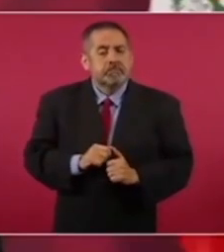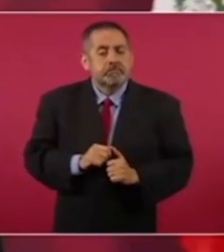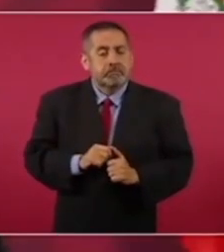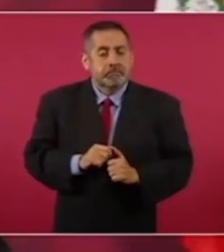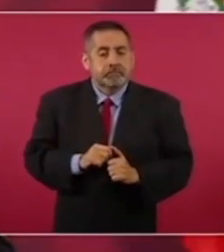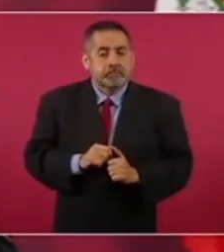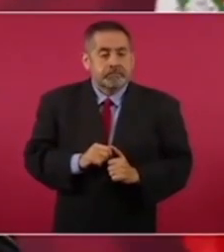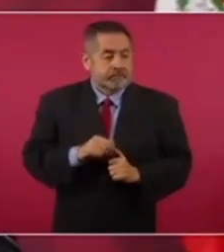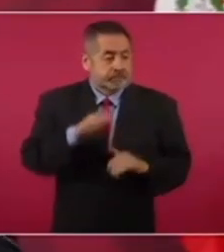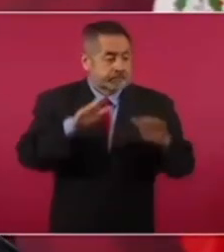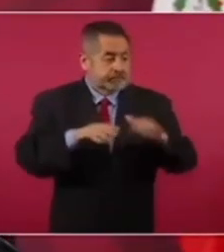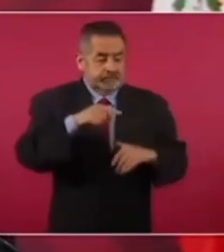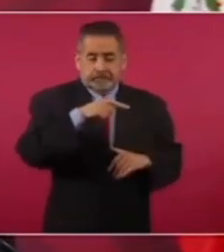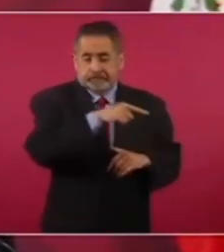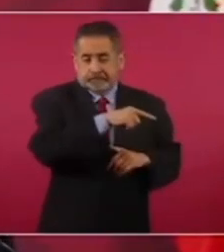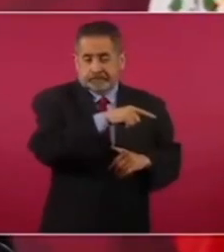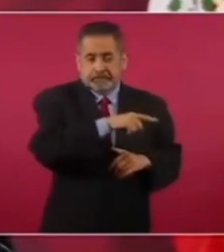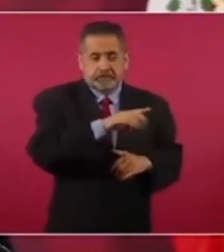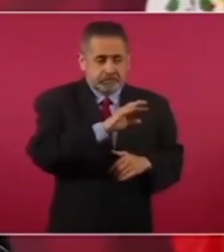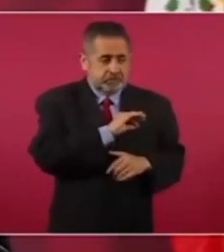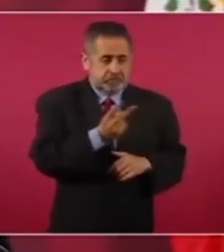podían